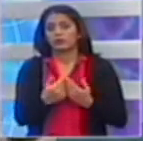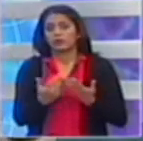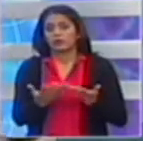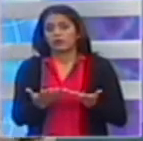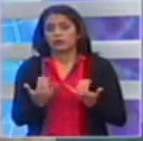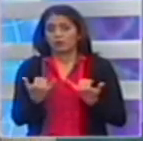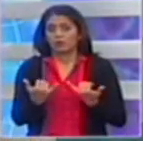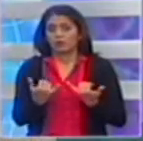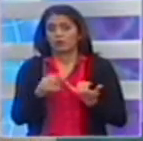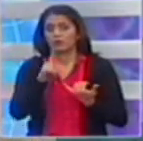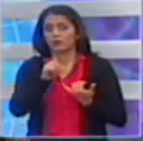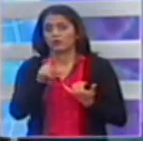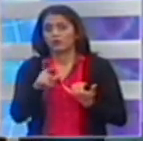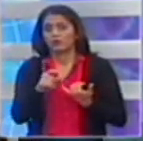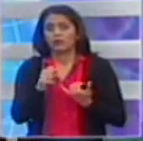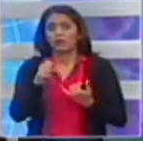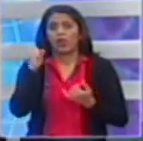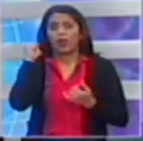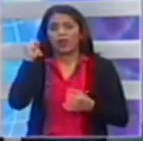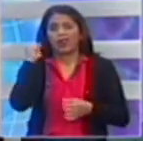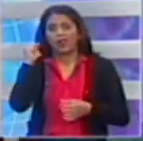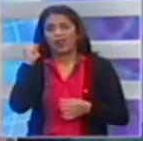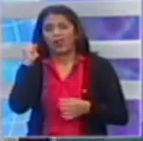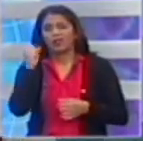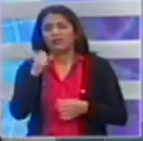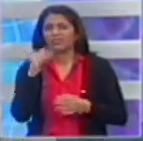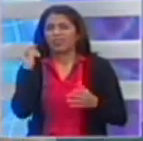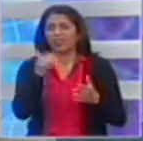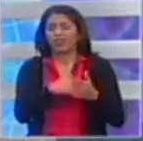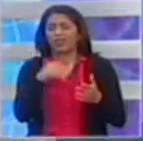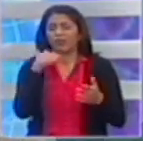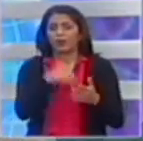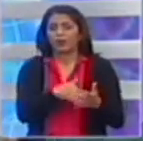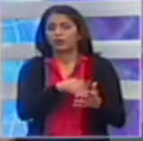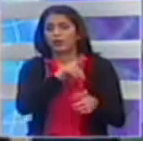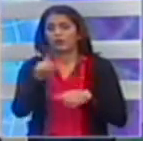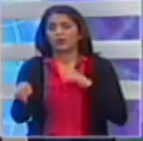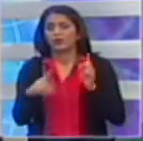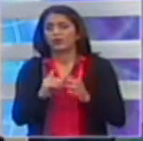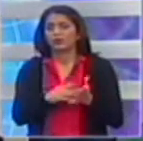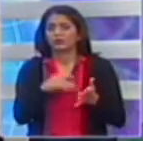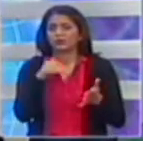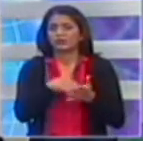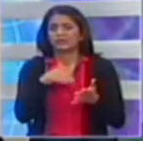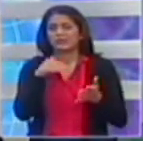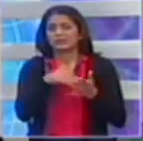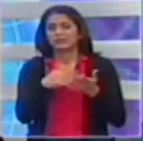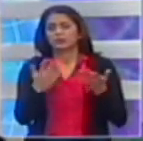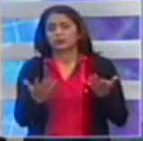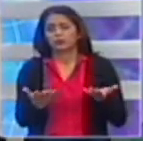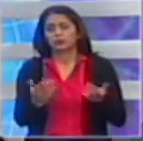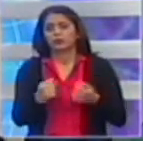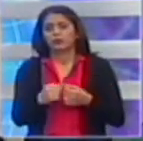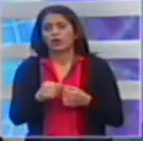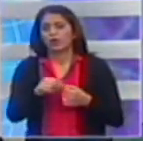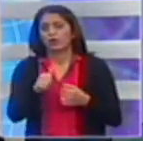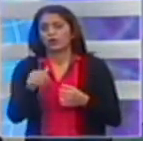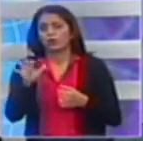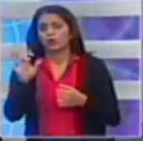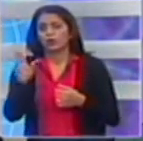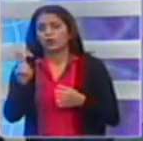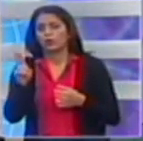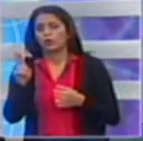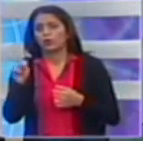este voto protesta precisamente en contra de ella y de todo lo que tiene que ver con el status quo anterior. El señor Trump es un